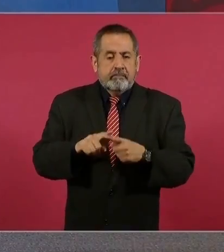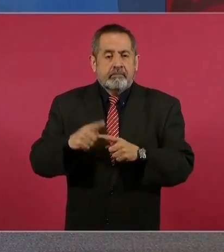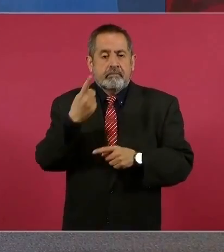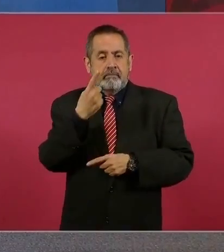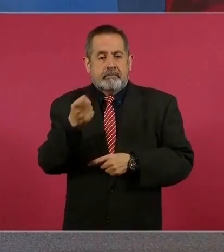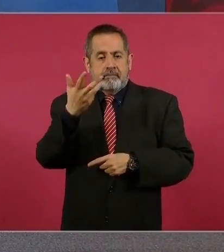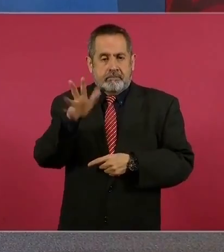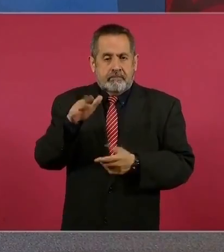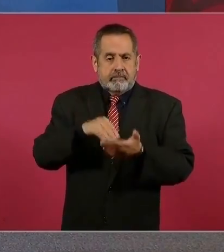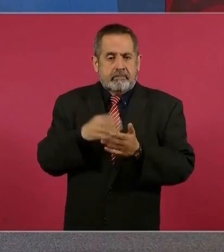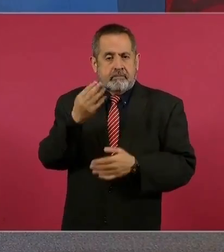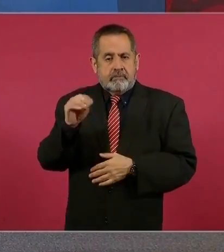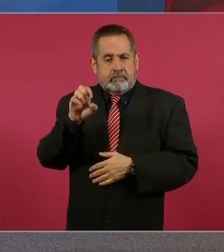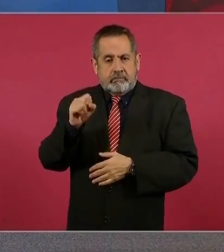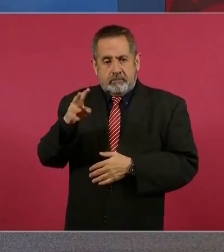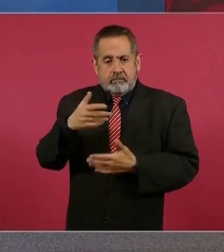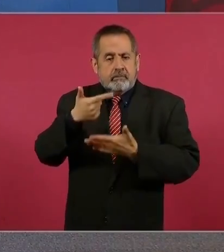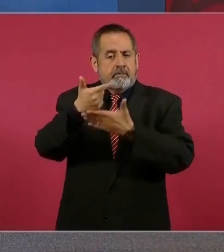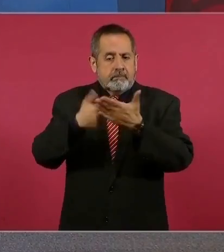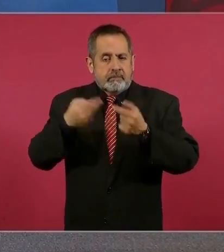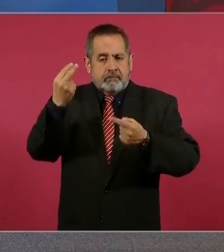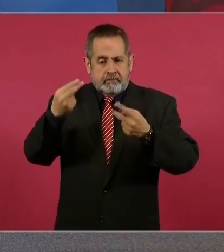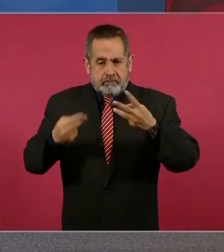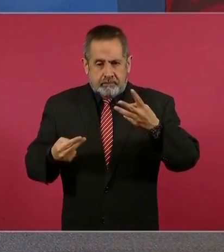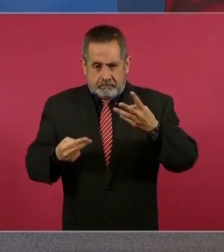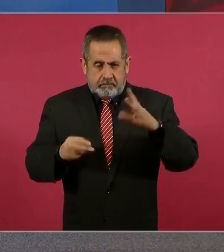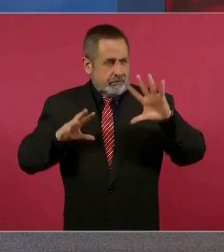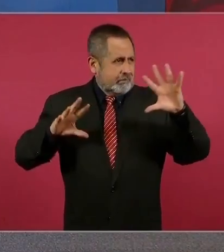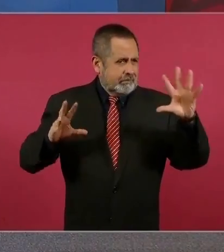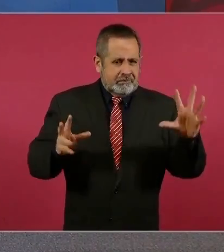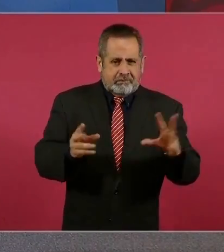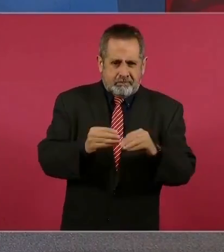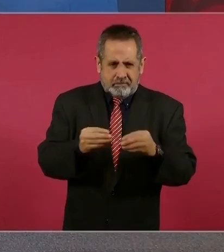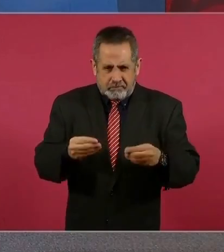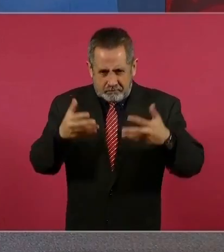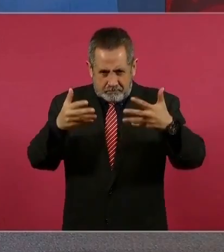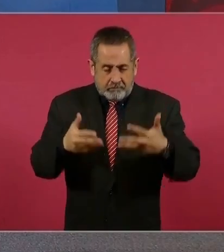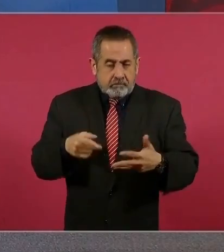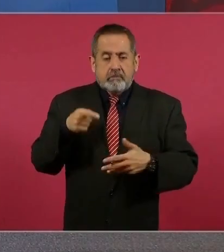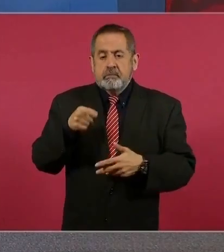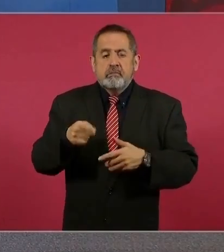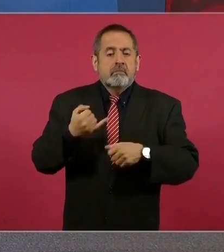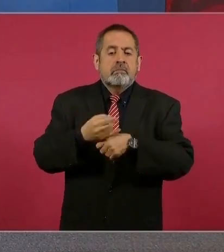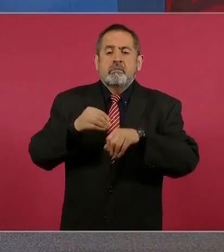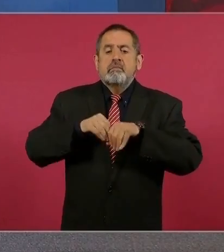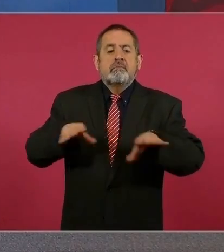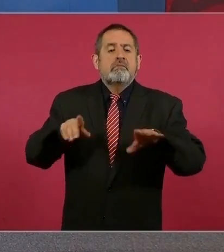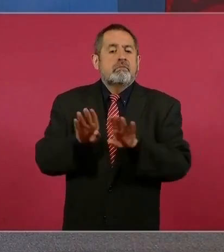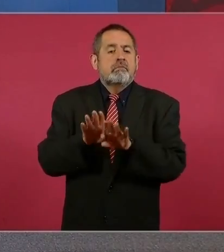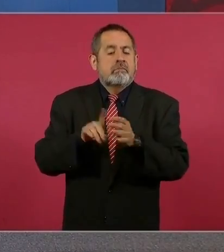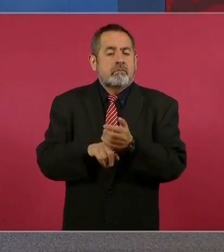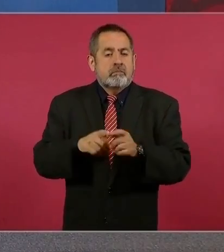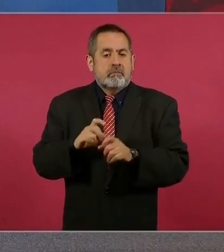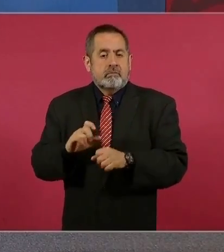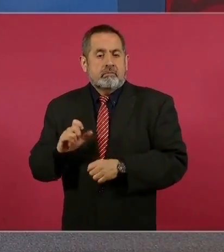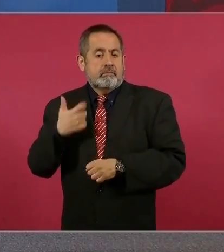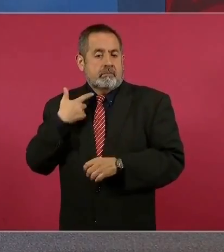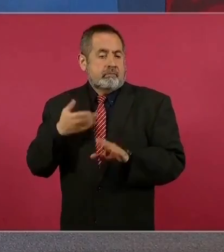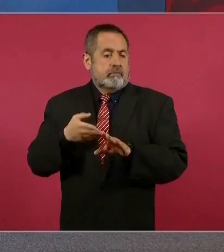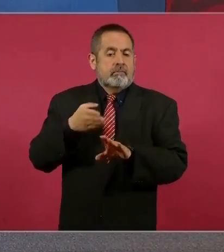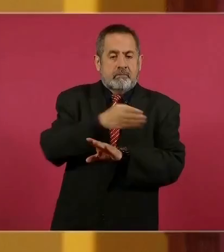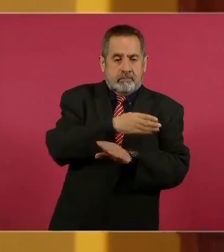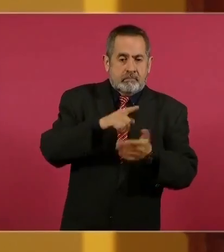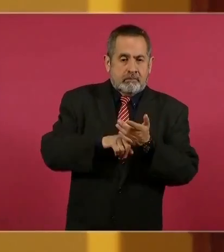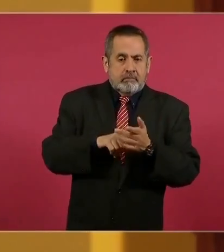110,964 era la base de datos. Respecto a los registros, esta fue publicada por parte de la anterior